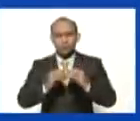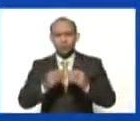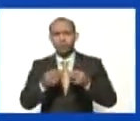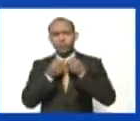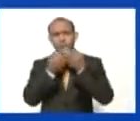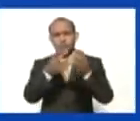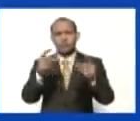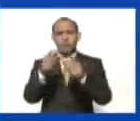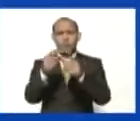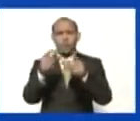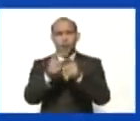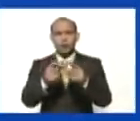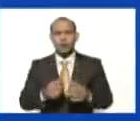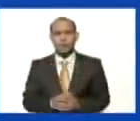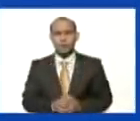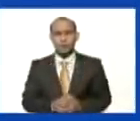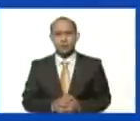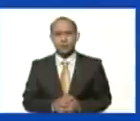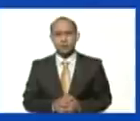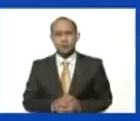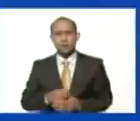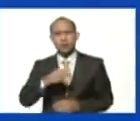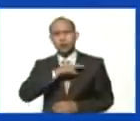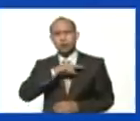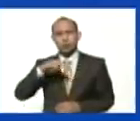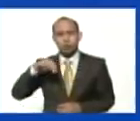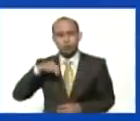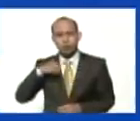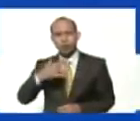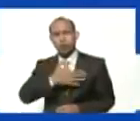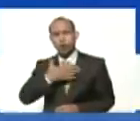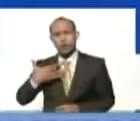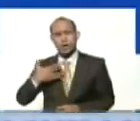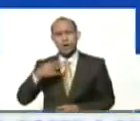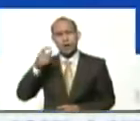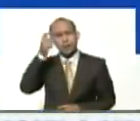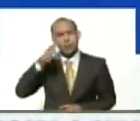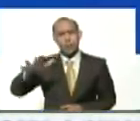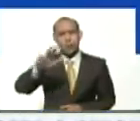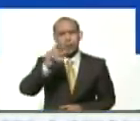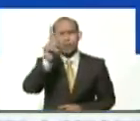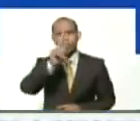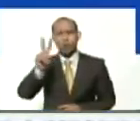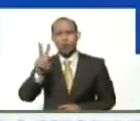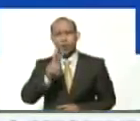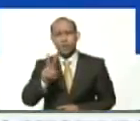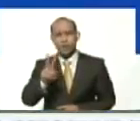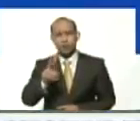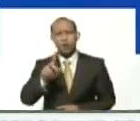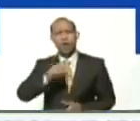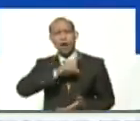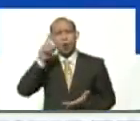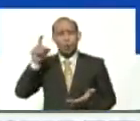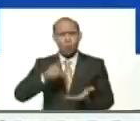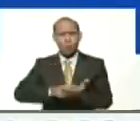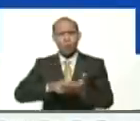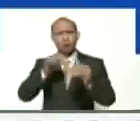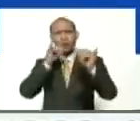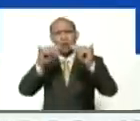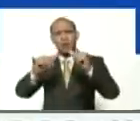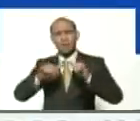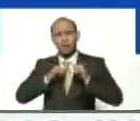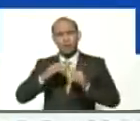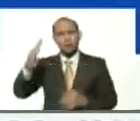estas palabras hemos querido que el pueblo de venezuela esté ampliamente informado de la